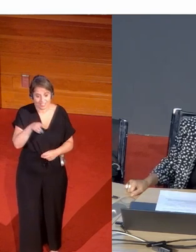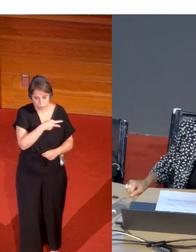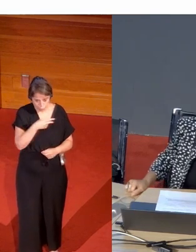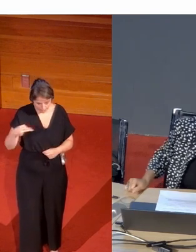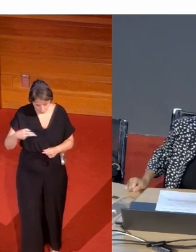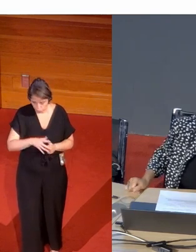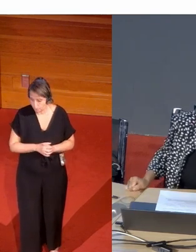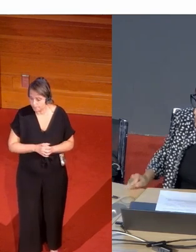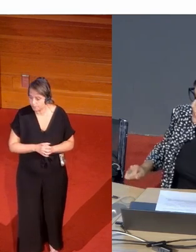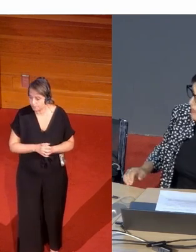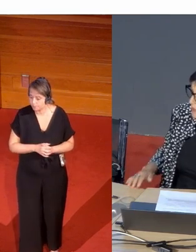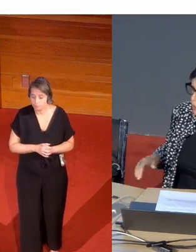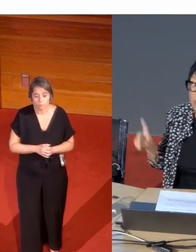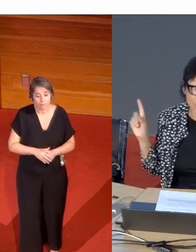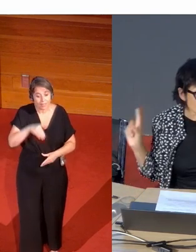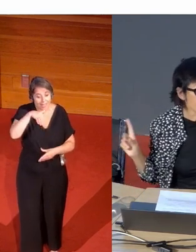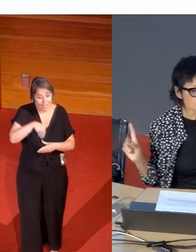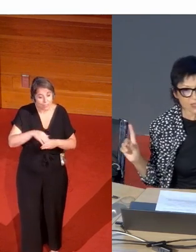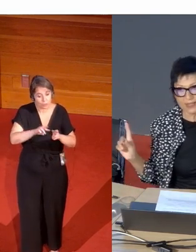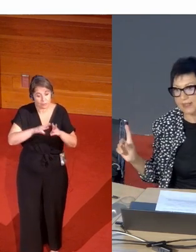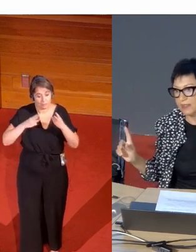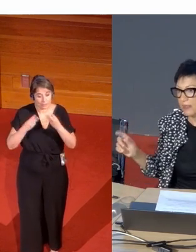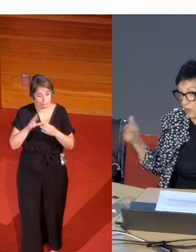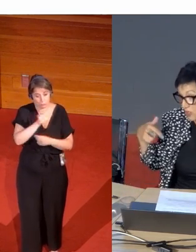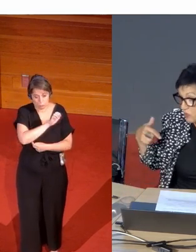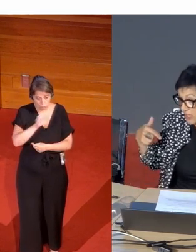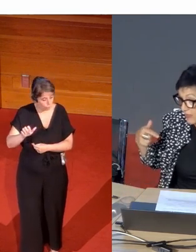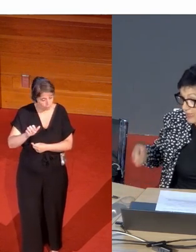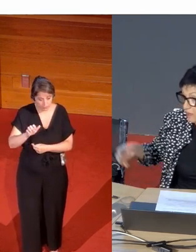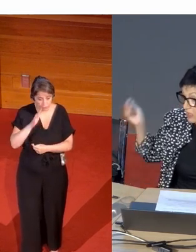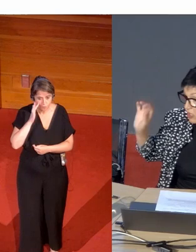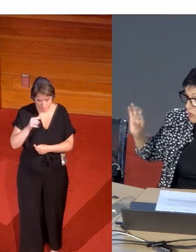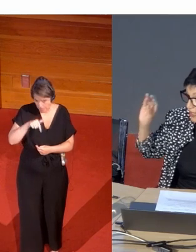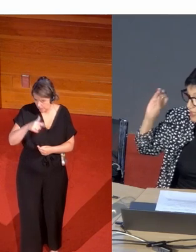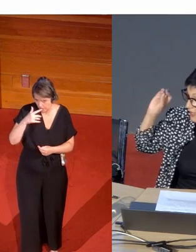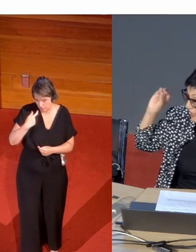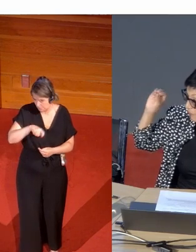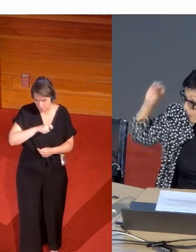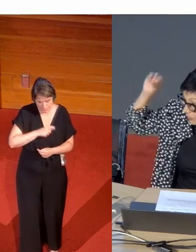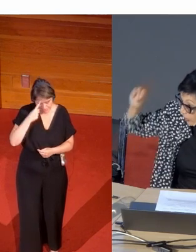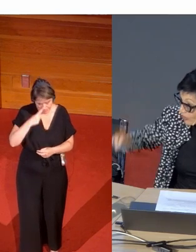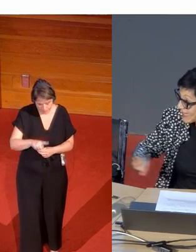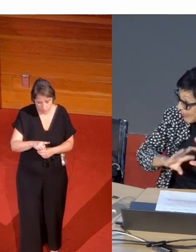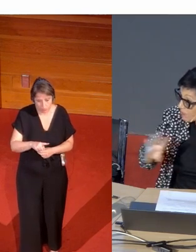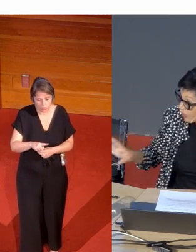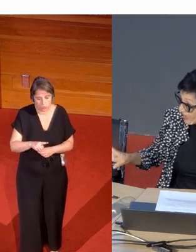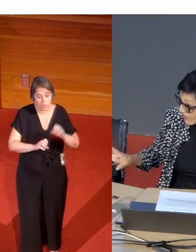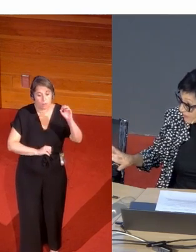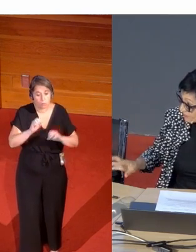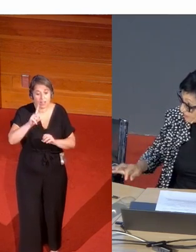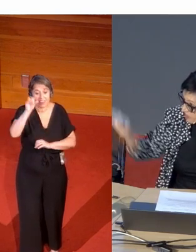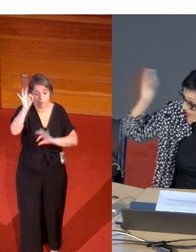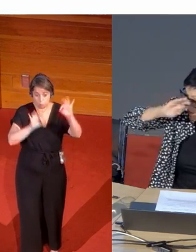Francia en las elecciones al parlamento que son las únicas lo sabemos en España también son las únicas proporcionales al